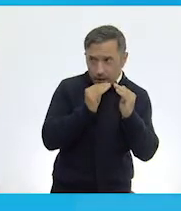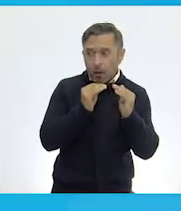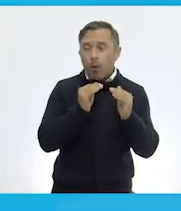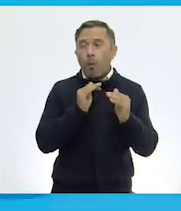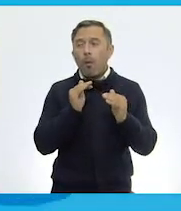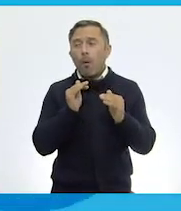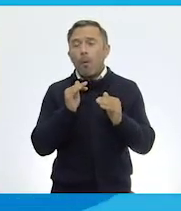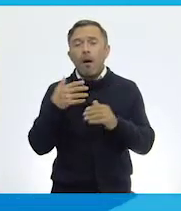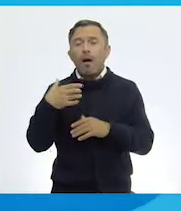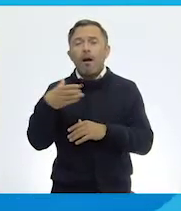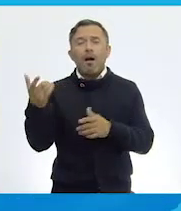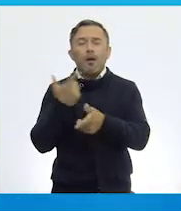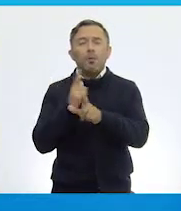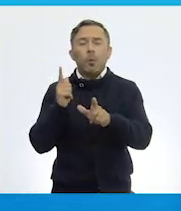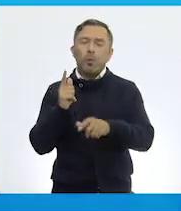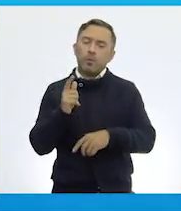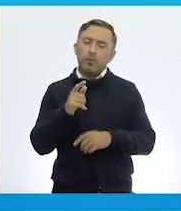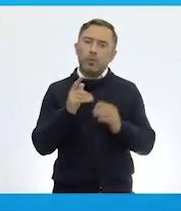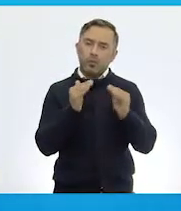Muy bien.